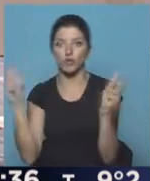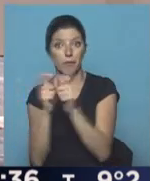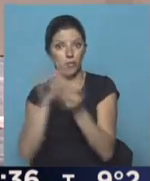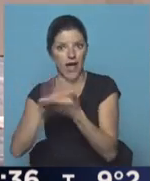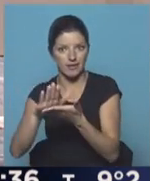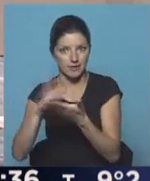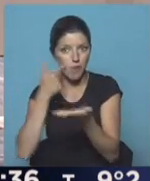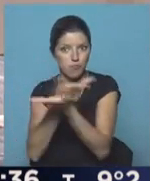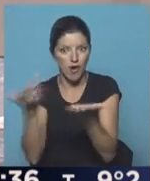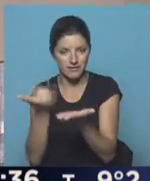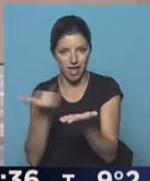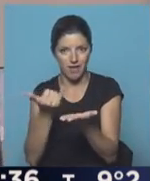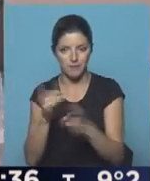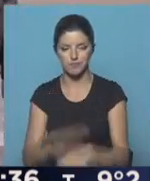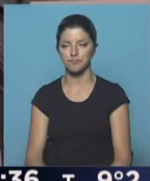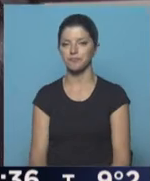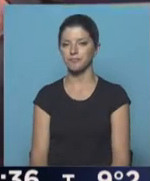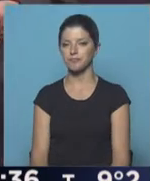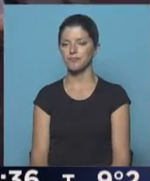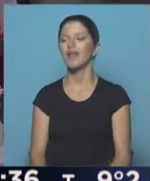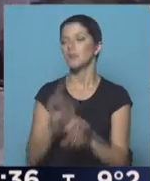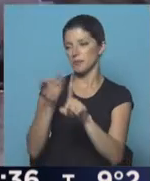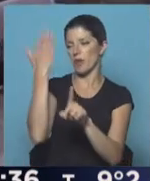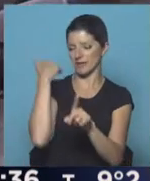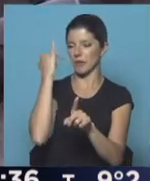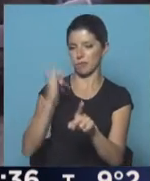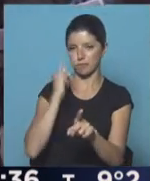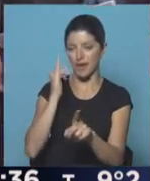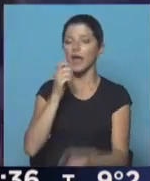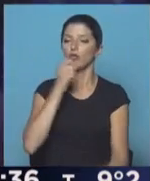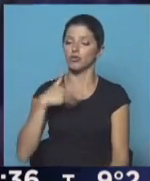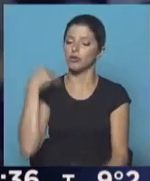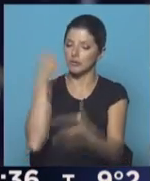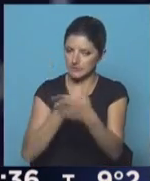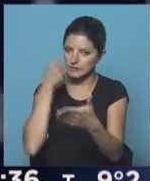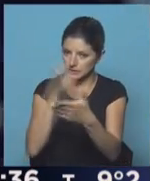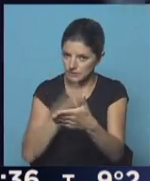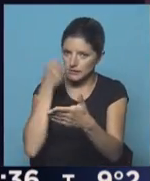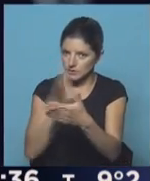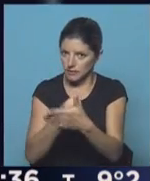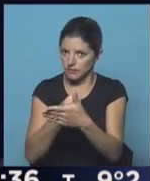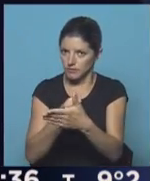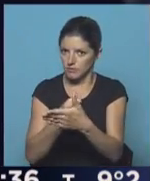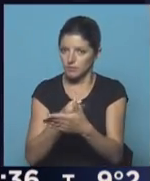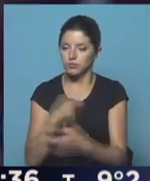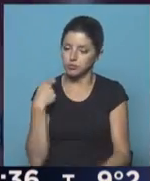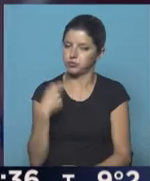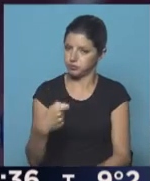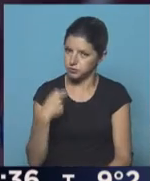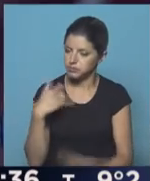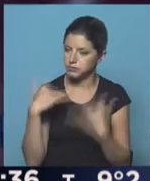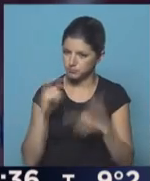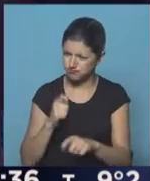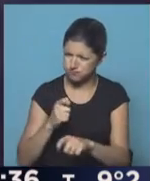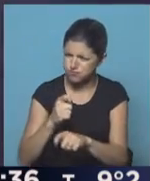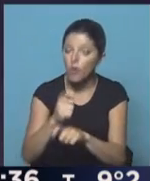para eso tiene que ver con lo que te comentaba antes en la medida en que nosotros luchamos con mucha insistencia y con mucha convicción